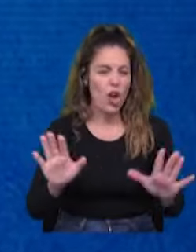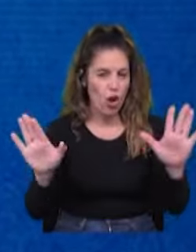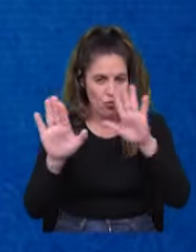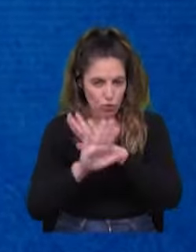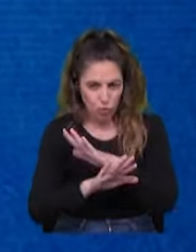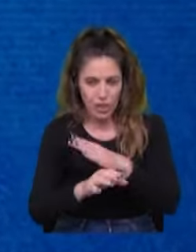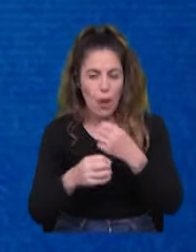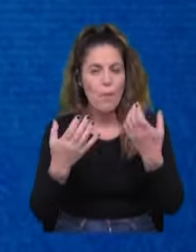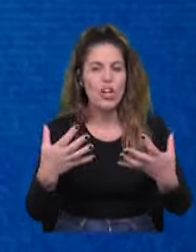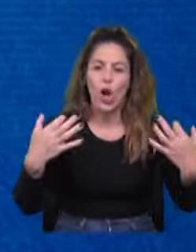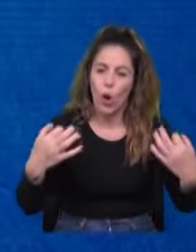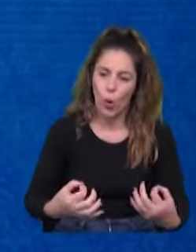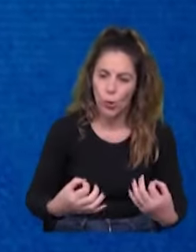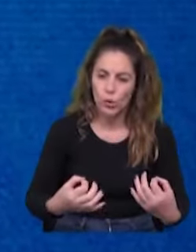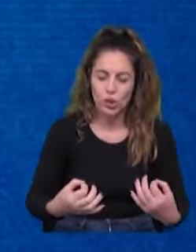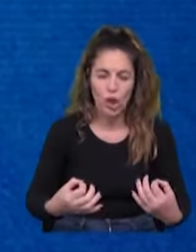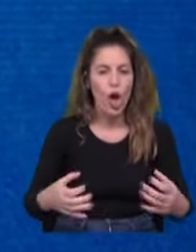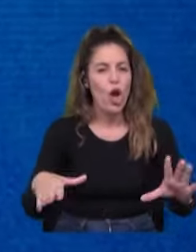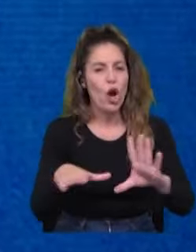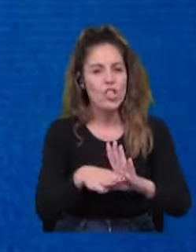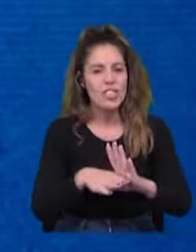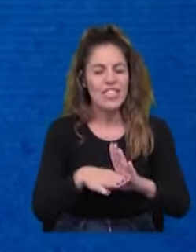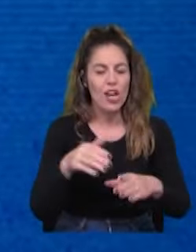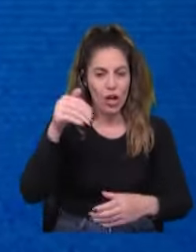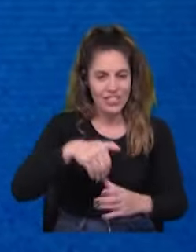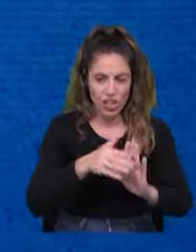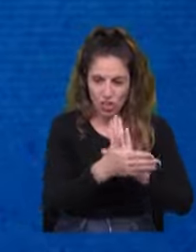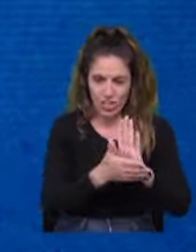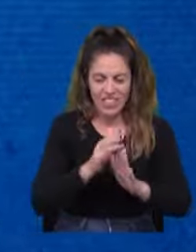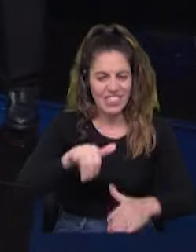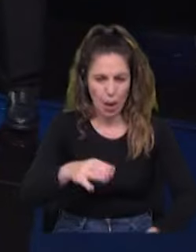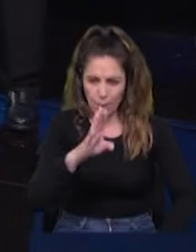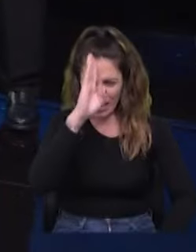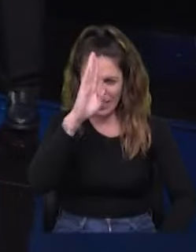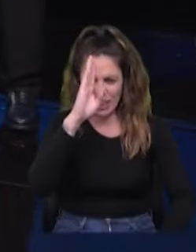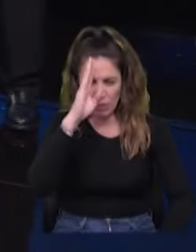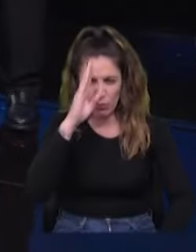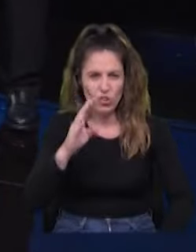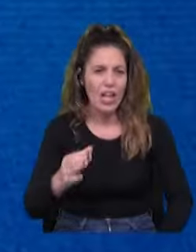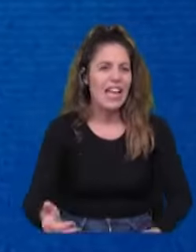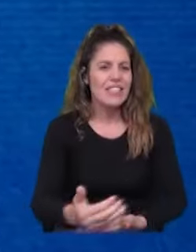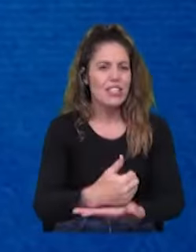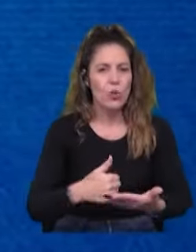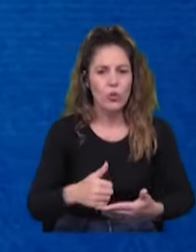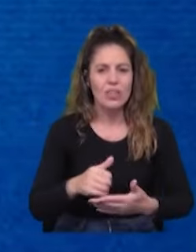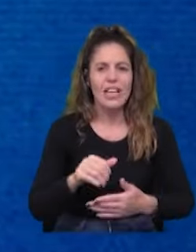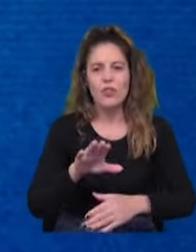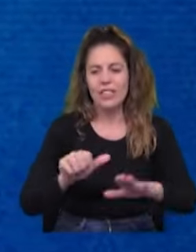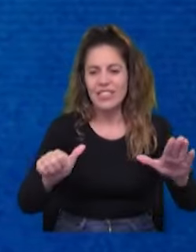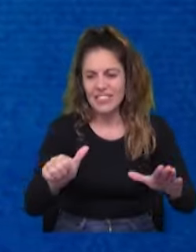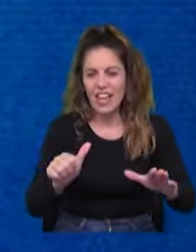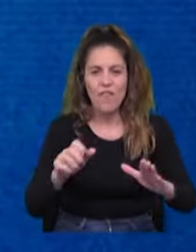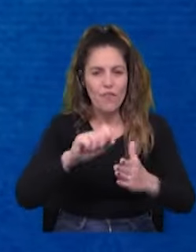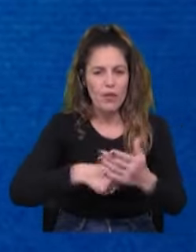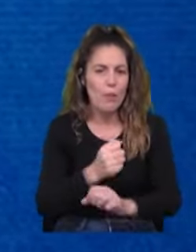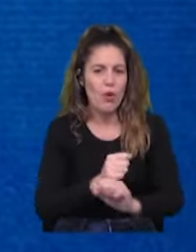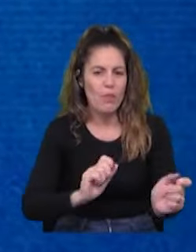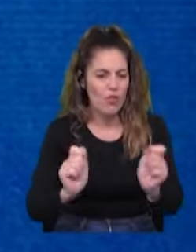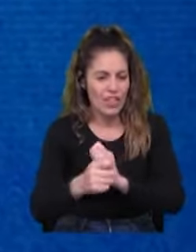porque justo con las elecciones nacionales ya aprendimos josema que si juntan 56 firmas pueden modificar la Constitución y